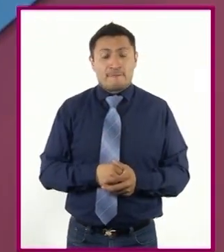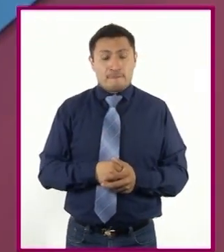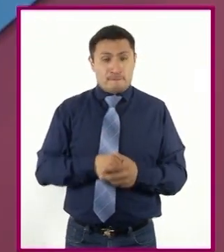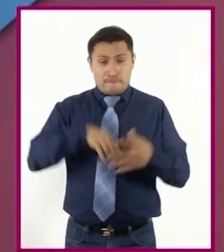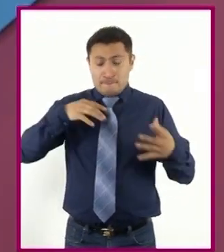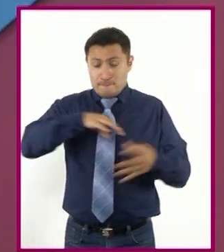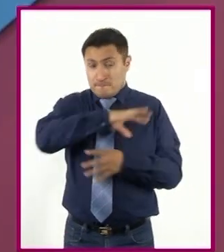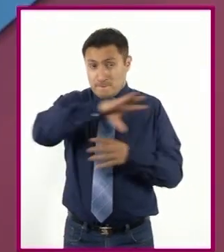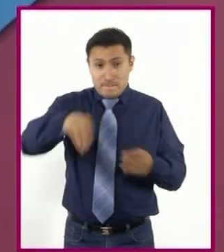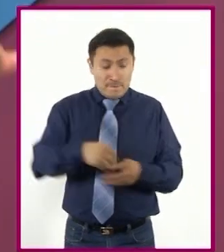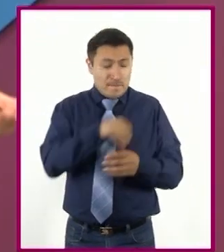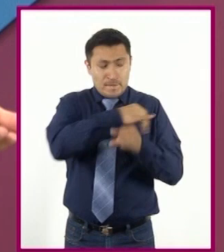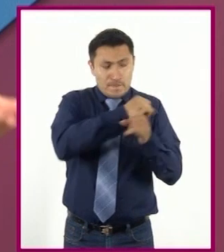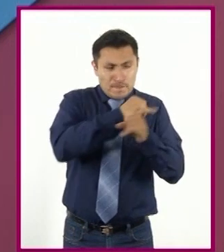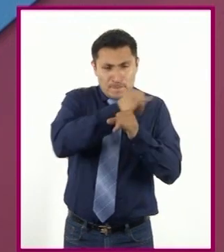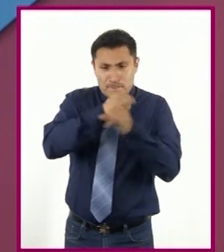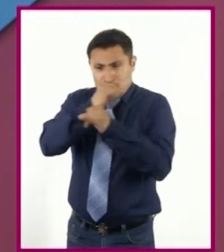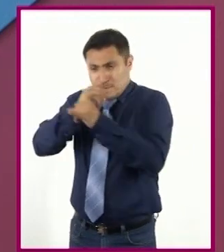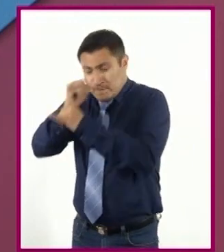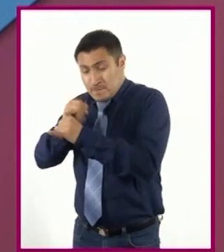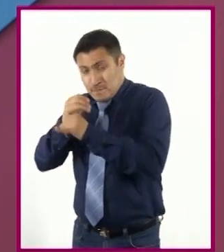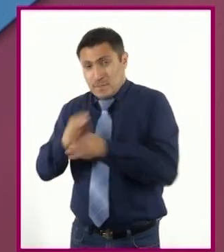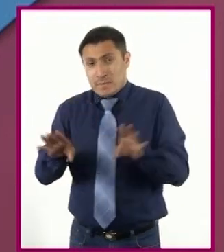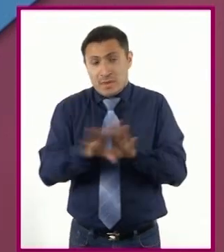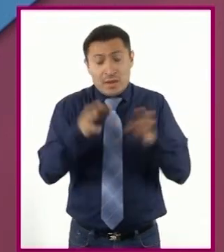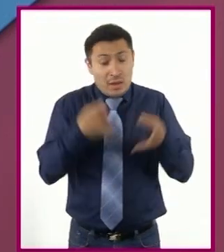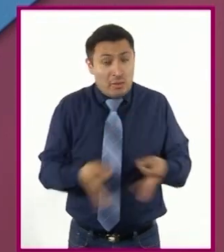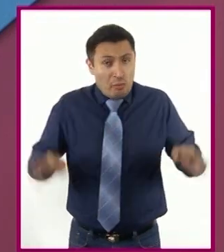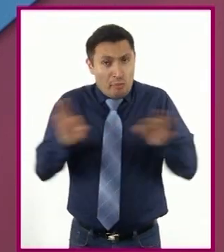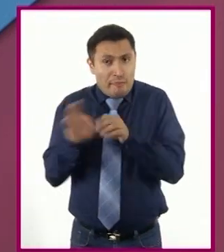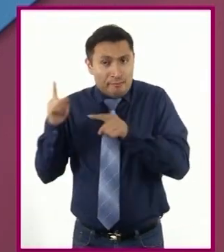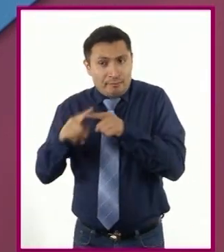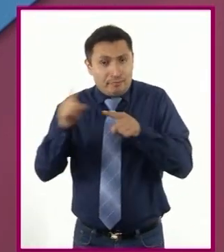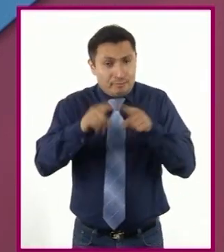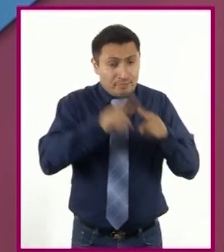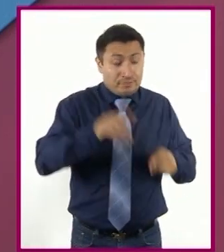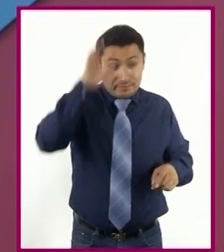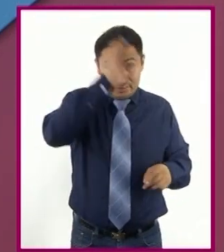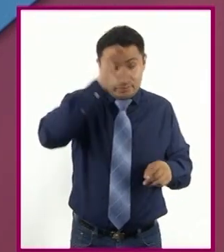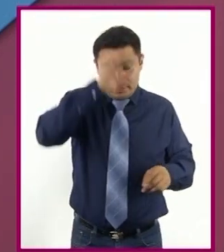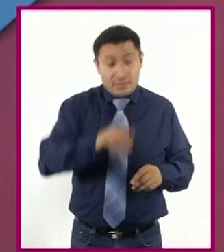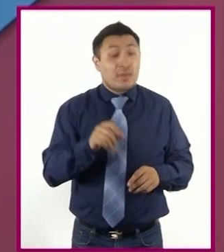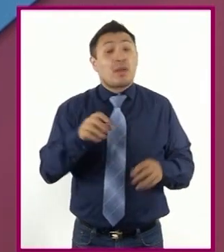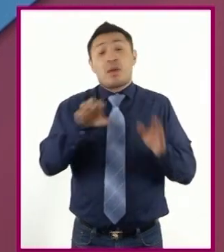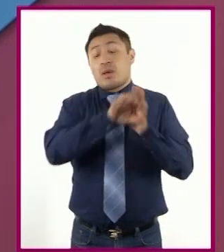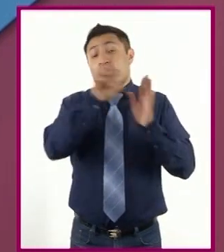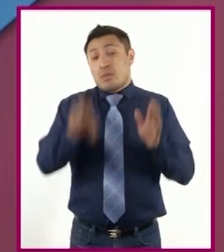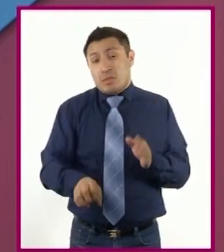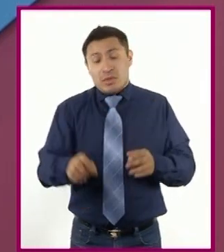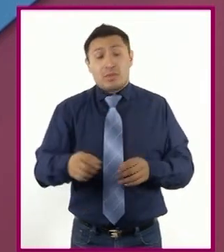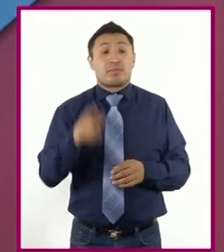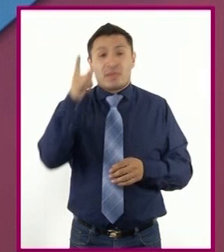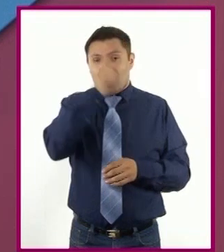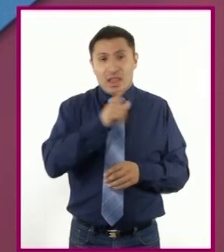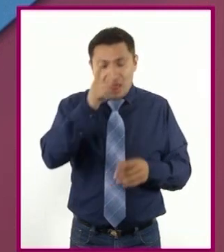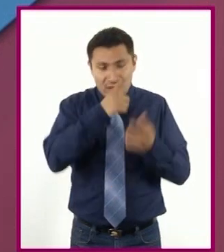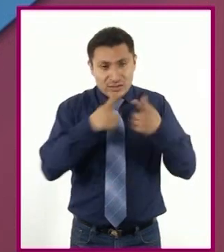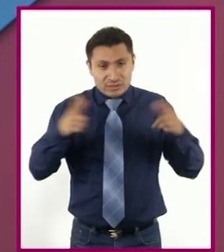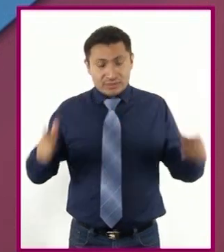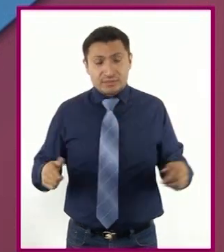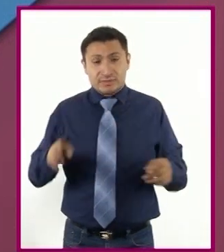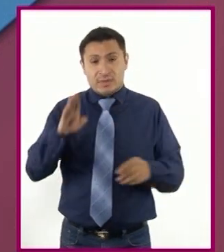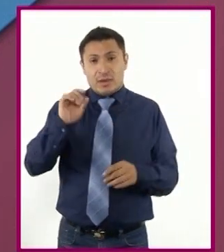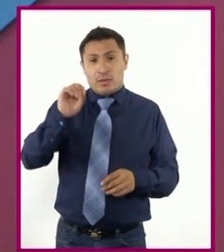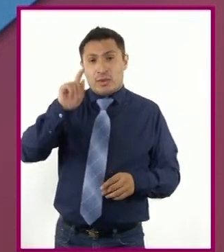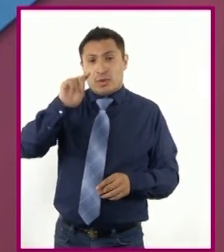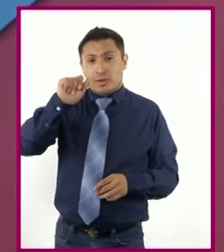conjunto de sus investigaciones dio frutos en materias muy diversas, entre las que destacan la lingüística, la